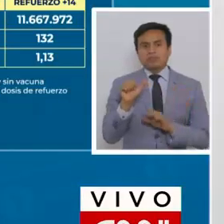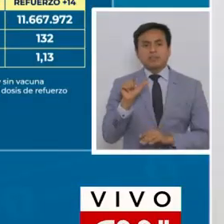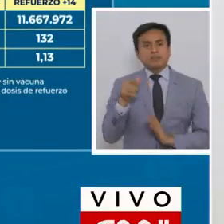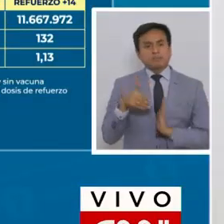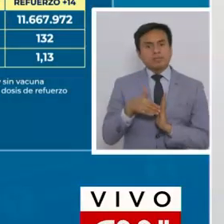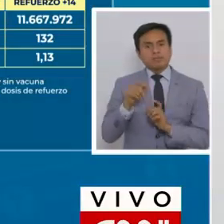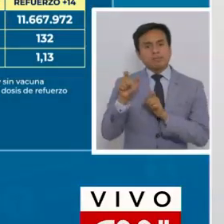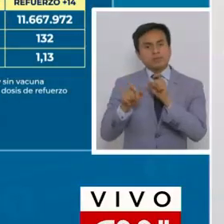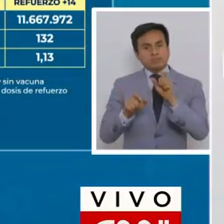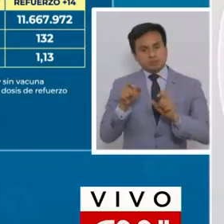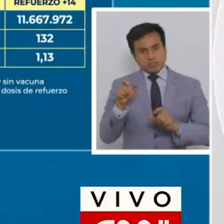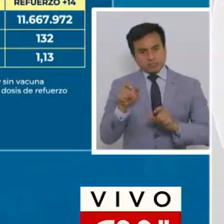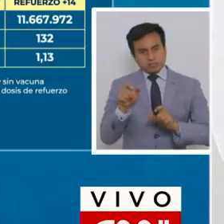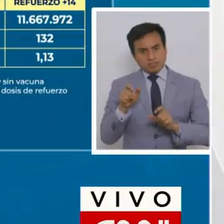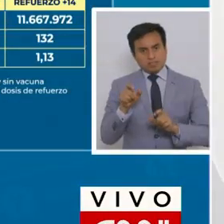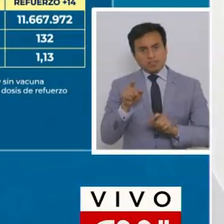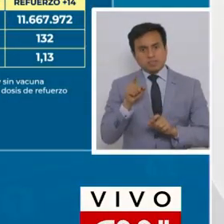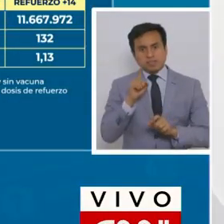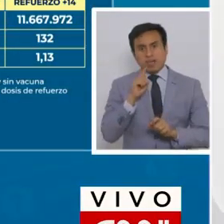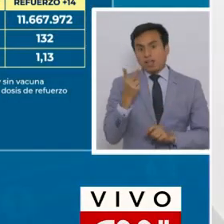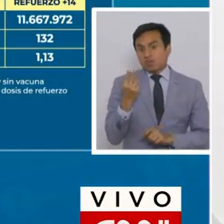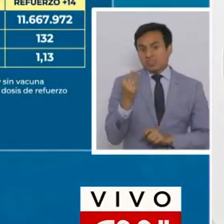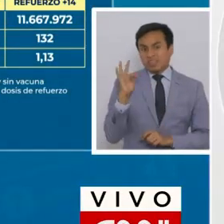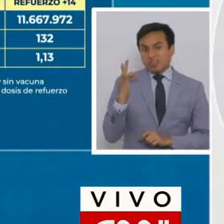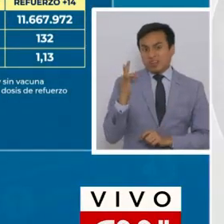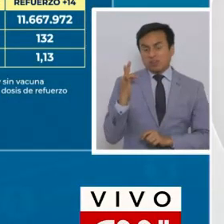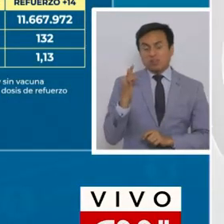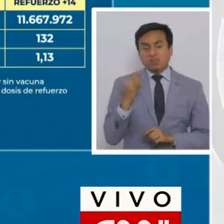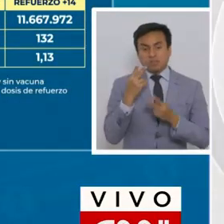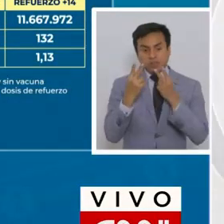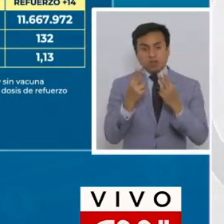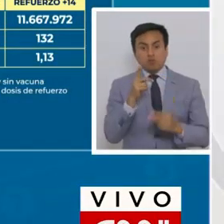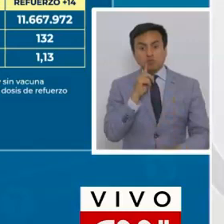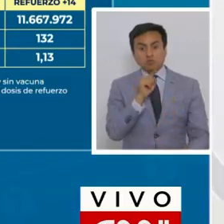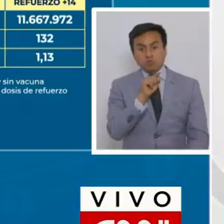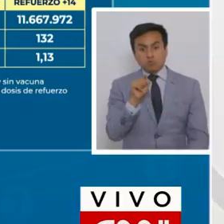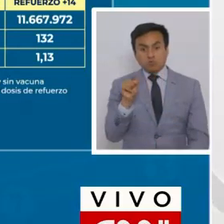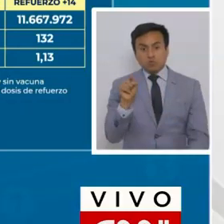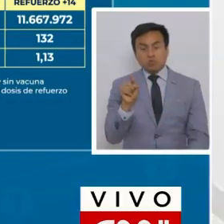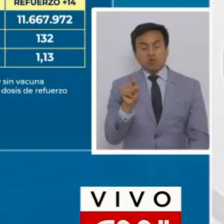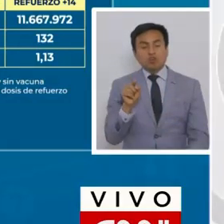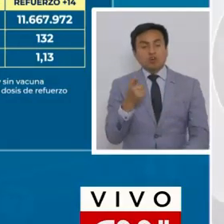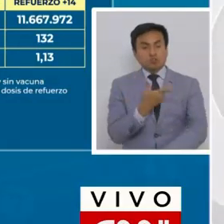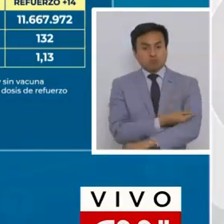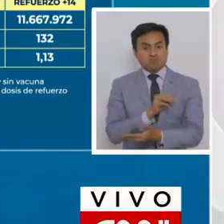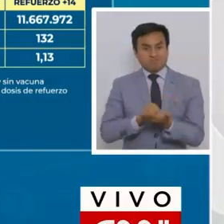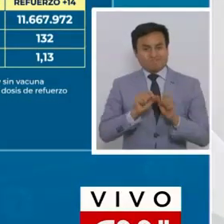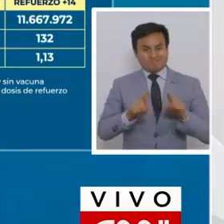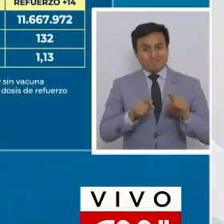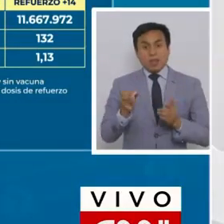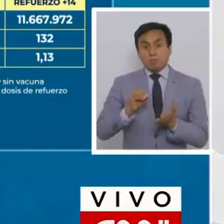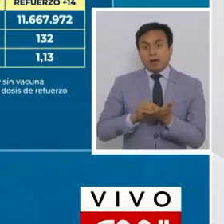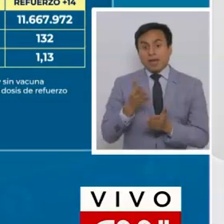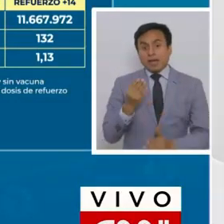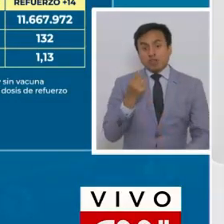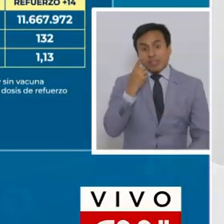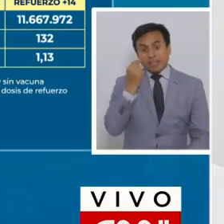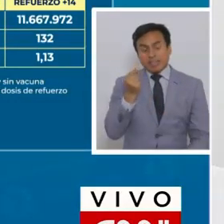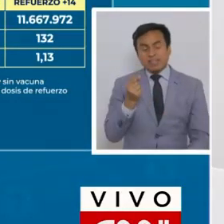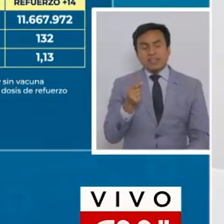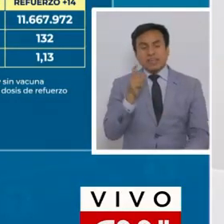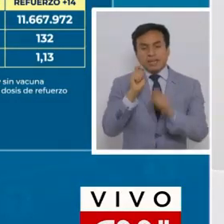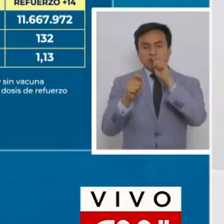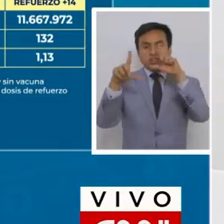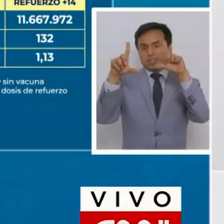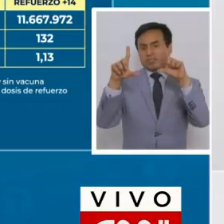11.667.000 personas que al 12 de febrero se encontraban con su dosis de refuerzo más 14 días, el riesgo